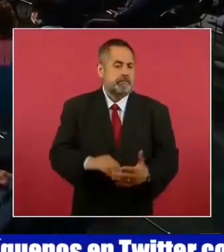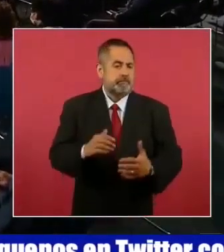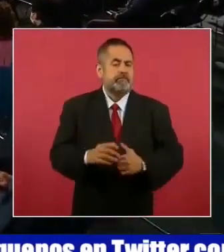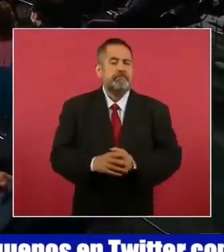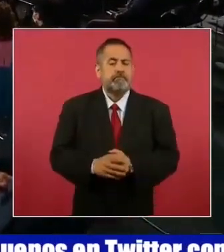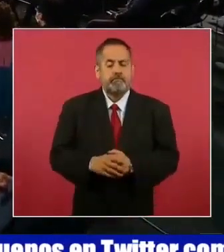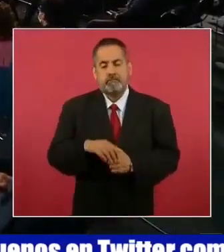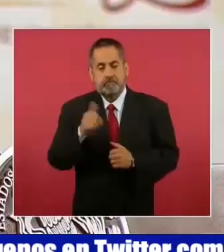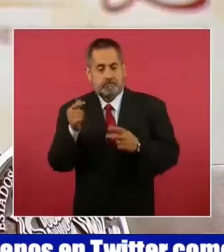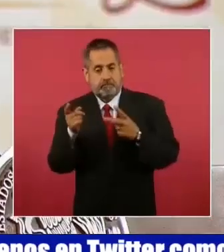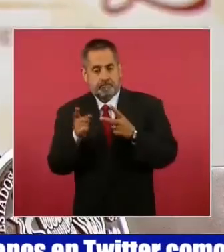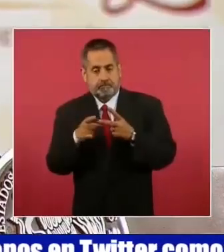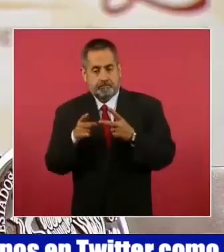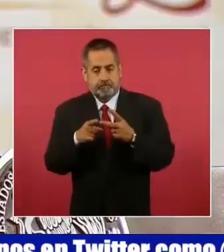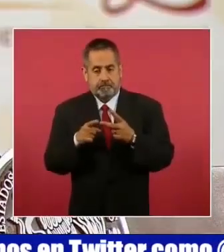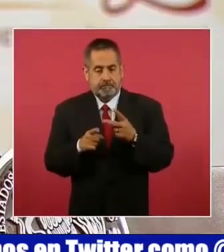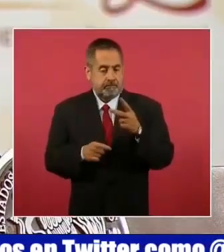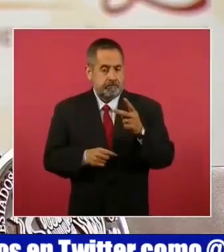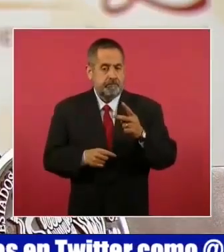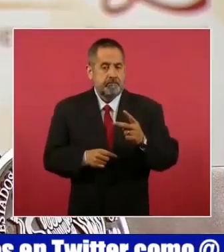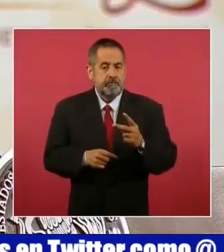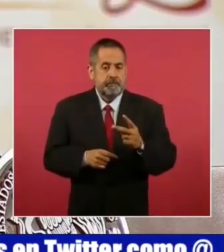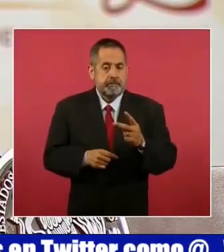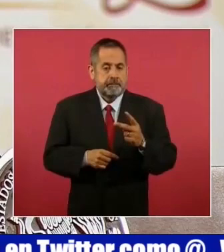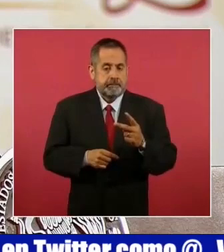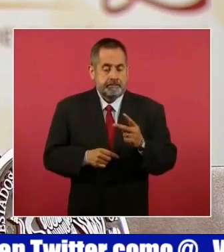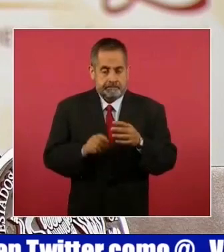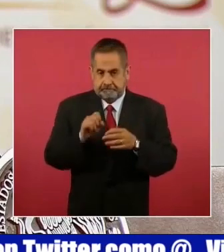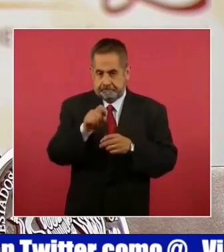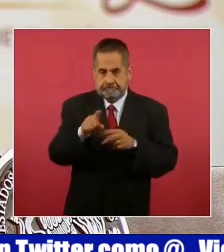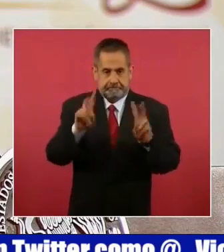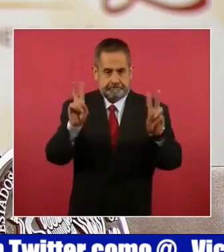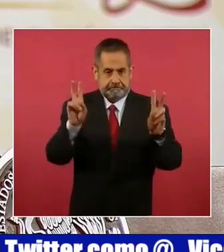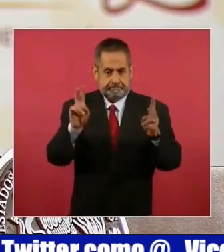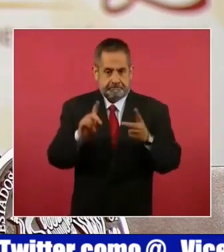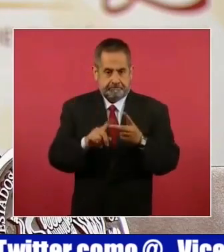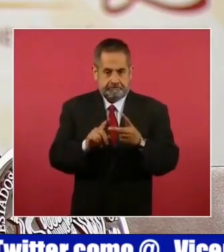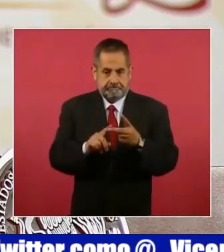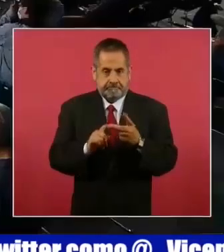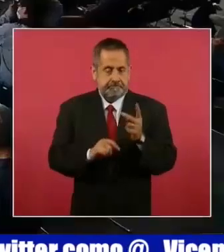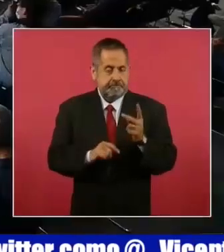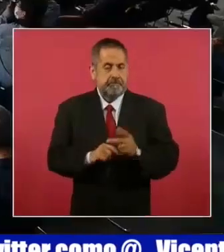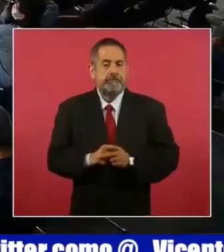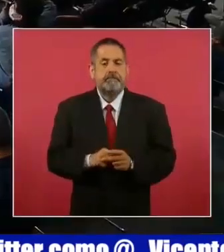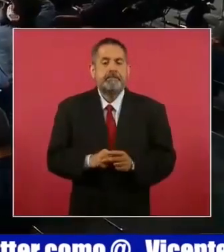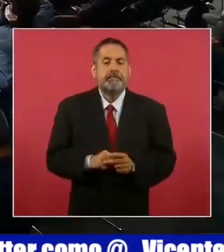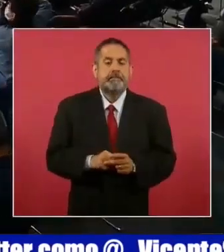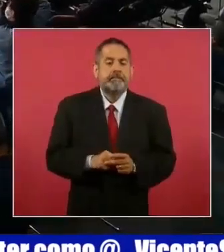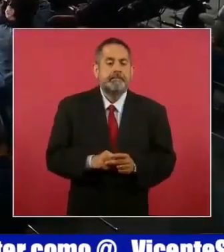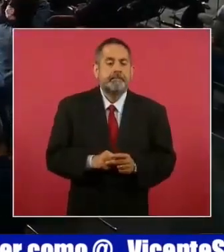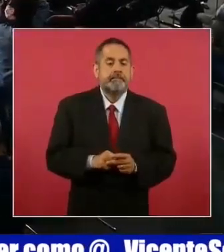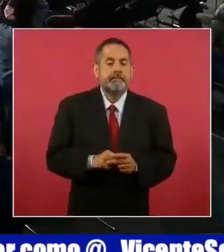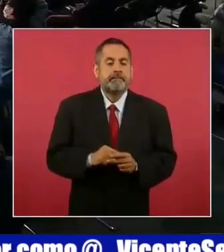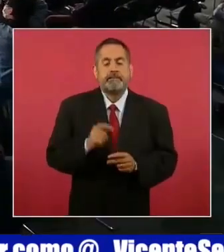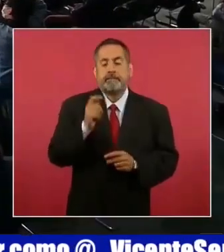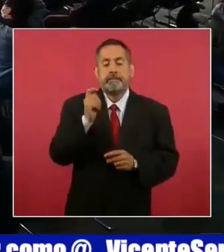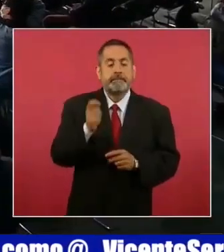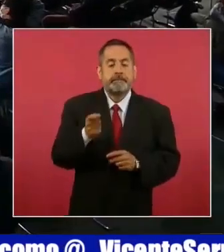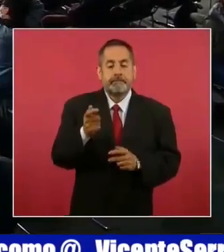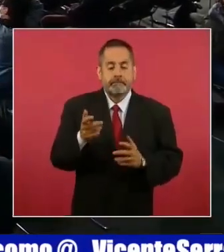mí es una crítica importante, como también podría servirnos